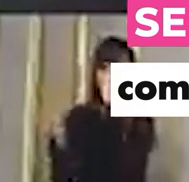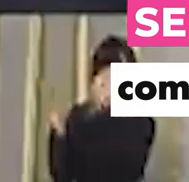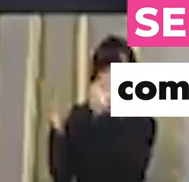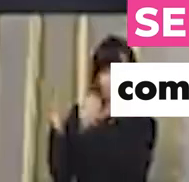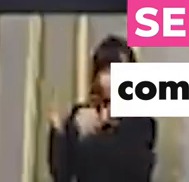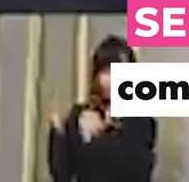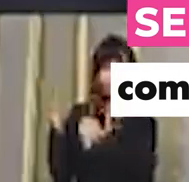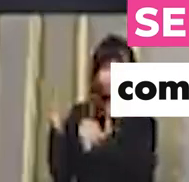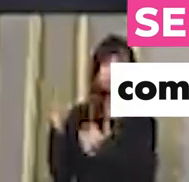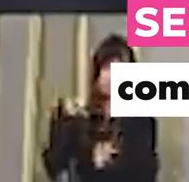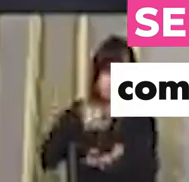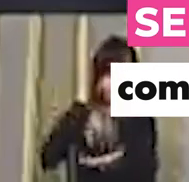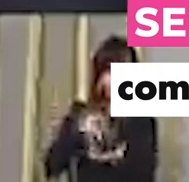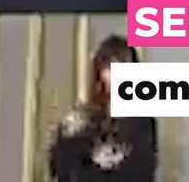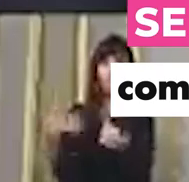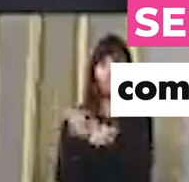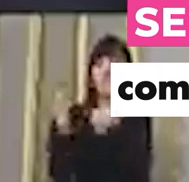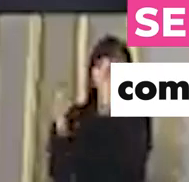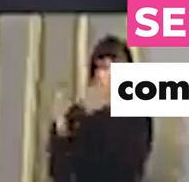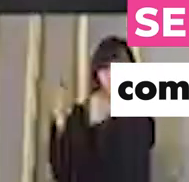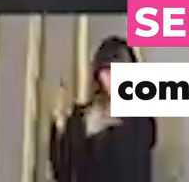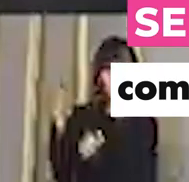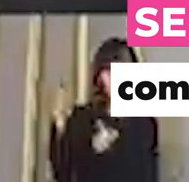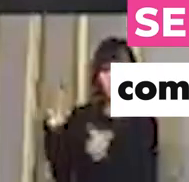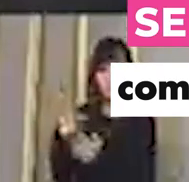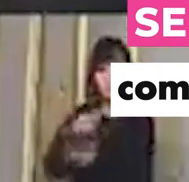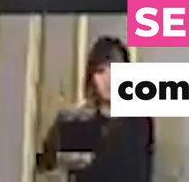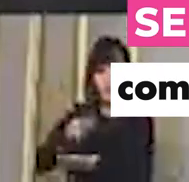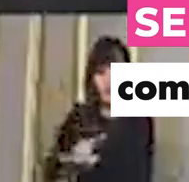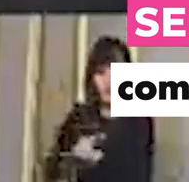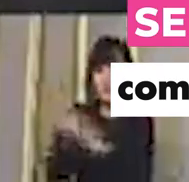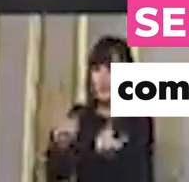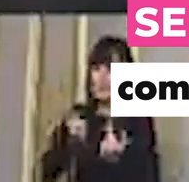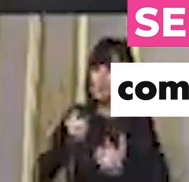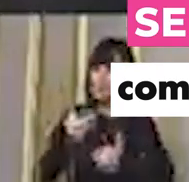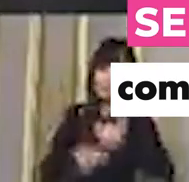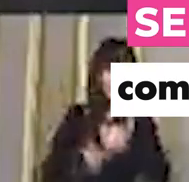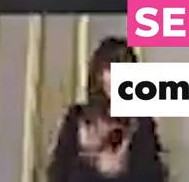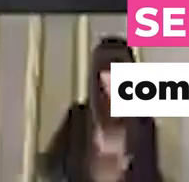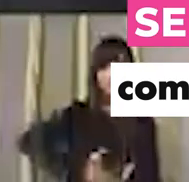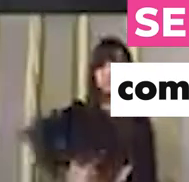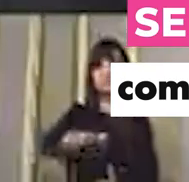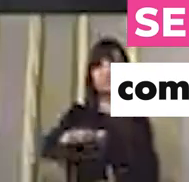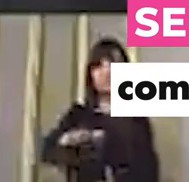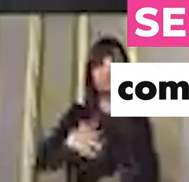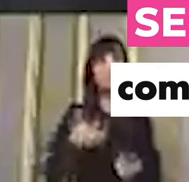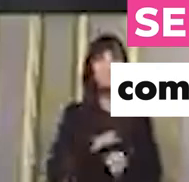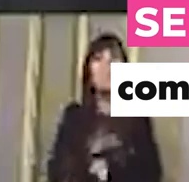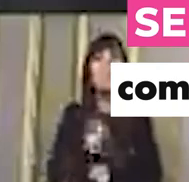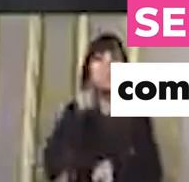sufragio en contra fue del panista Rafael Vitalco Méndez. Posteriormente, Sergio Salomón Céspedes Peregrina tomó